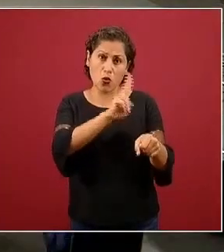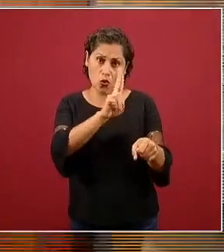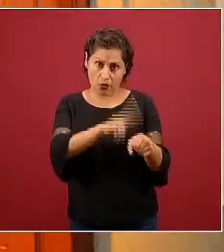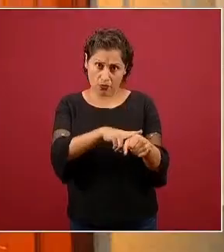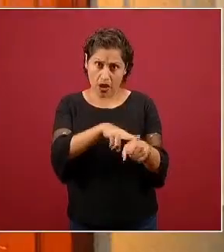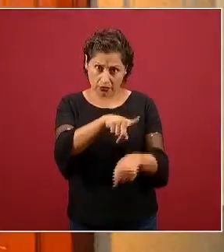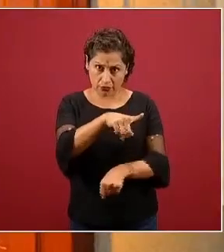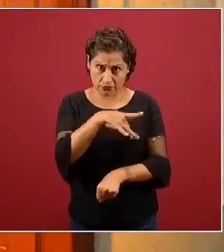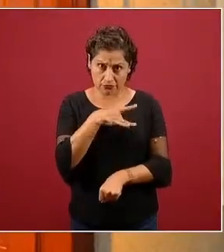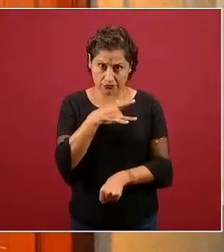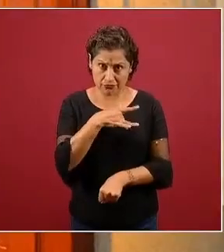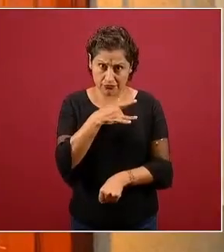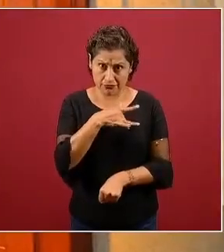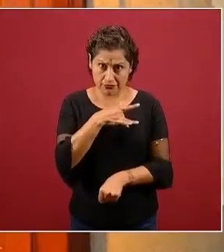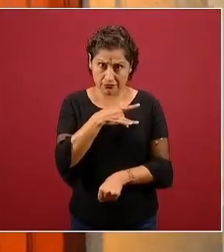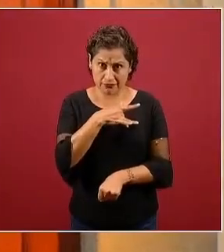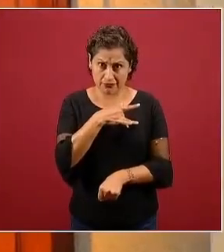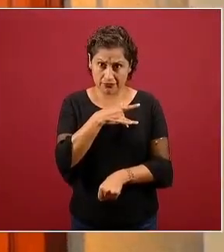así?